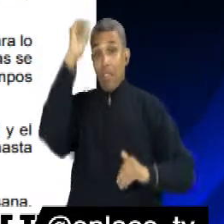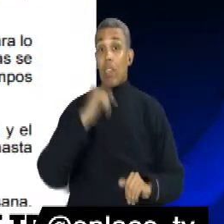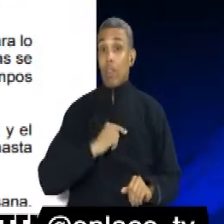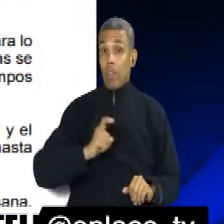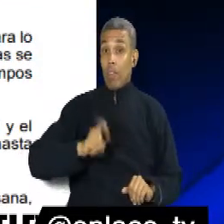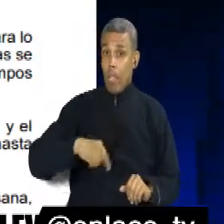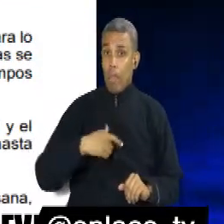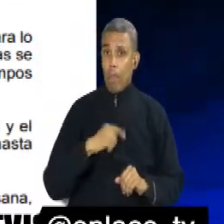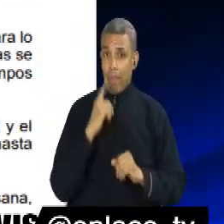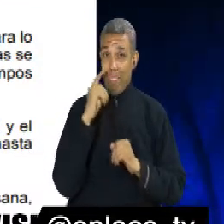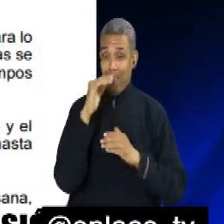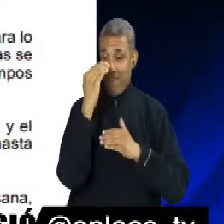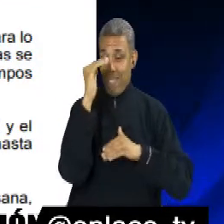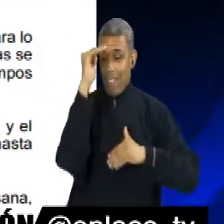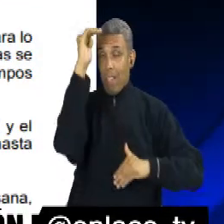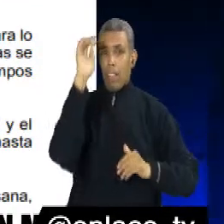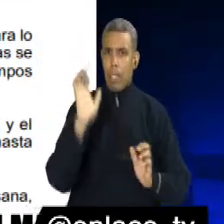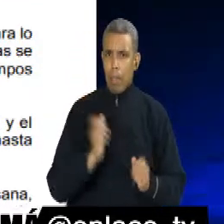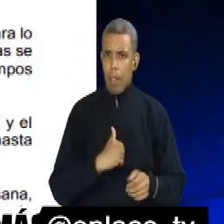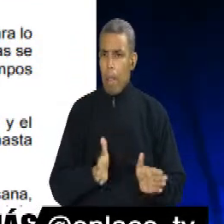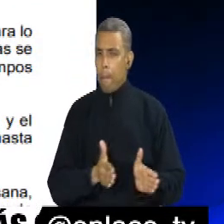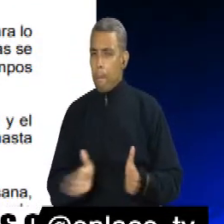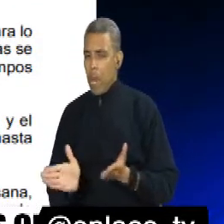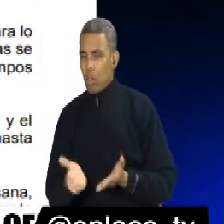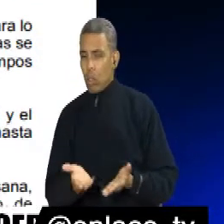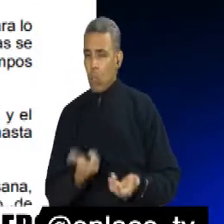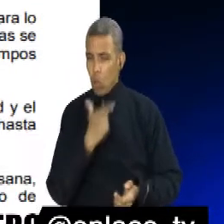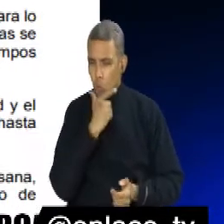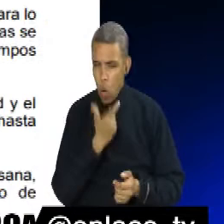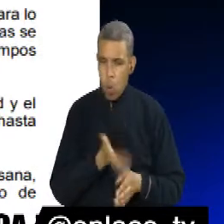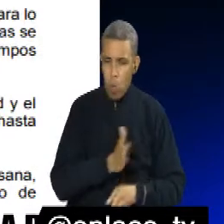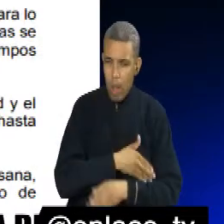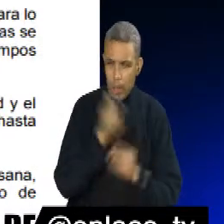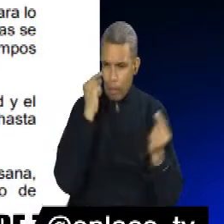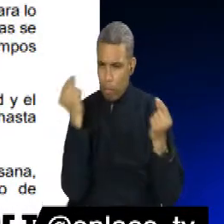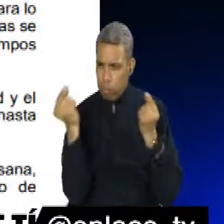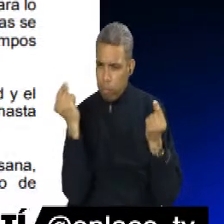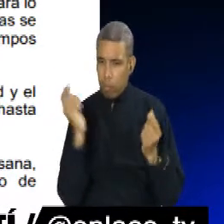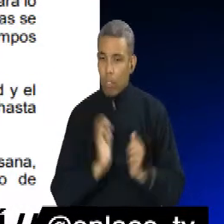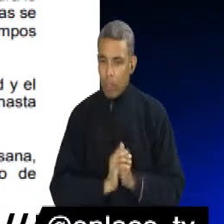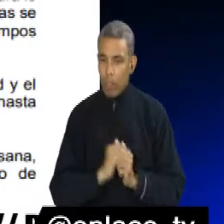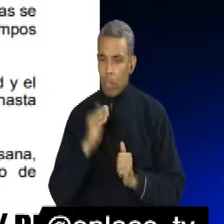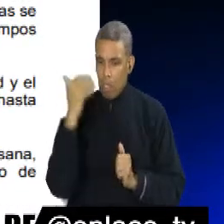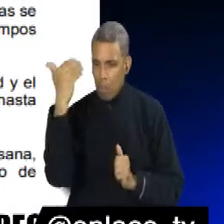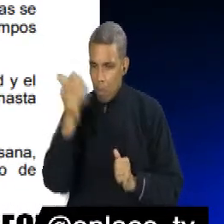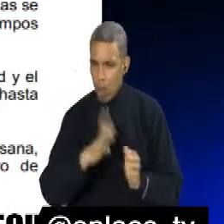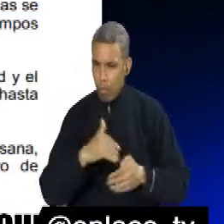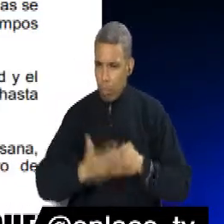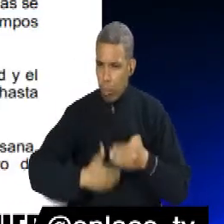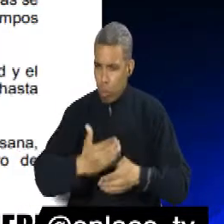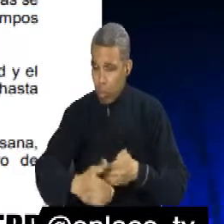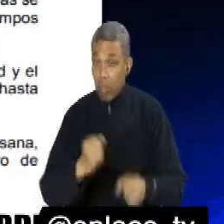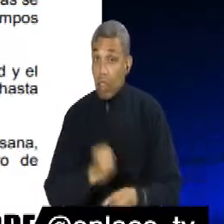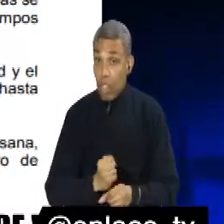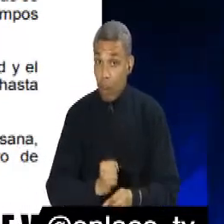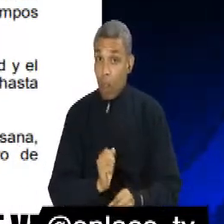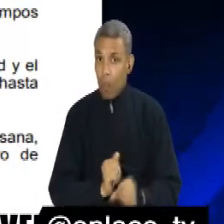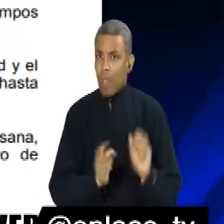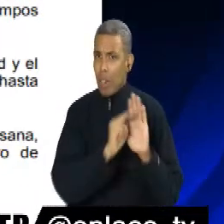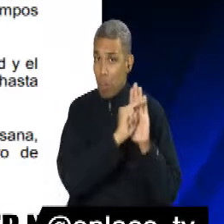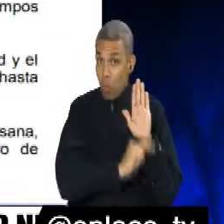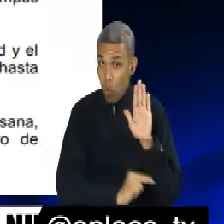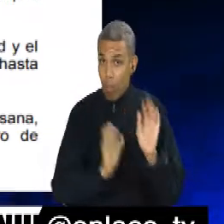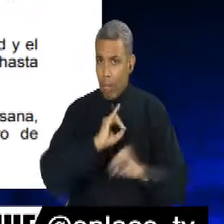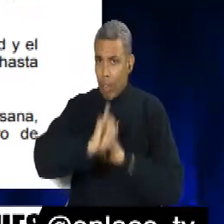la planeación hasta la puesta en marcha de las unidades de procesos. Es el anuncio que hace entonces Ecopetrol frente a